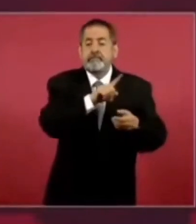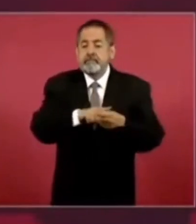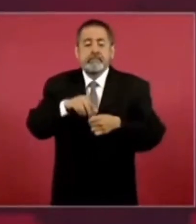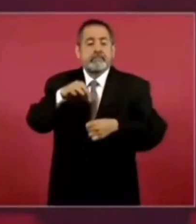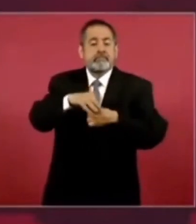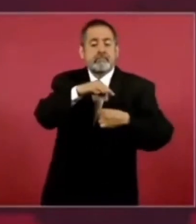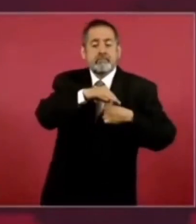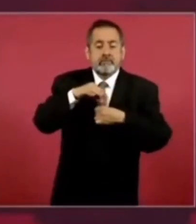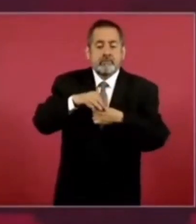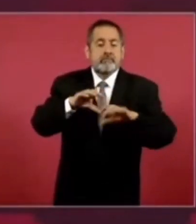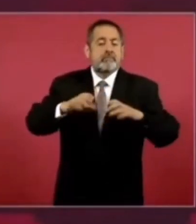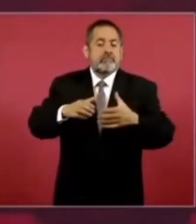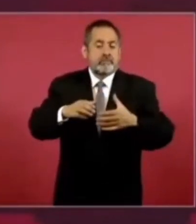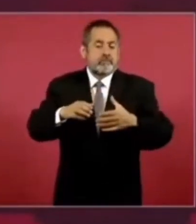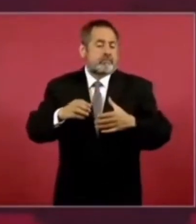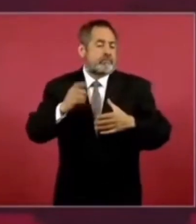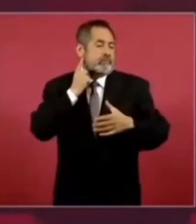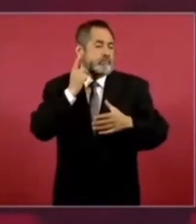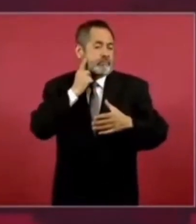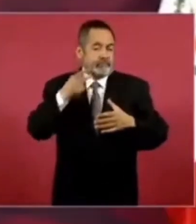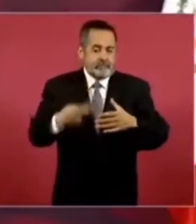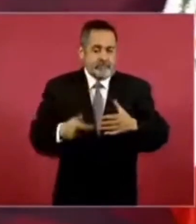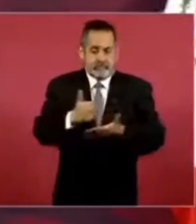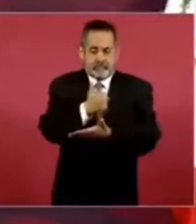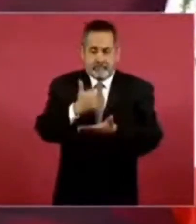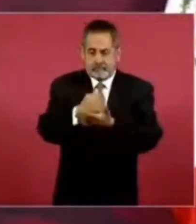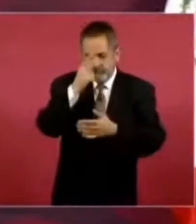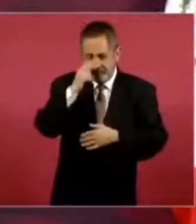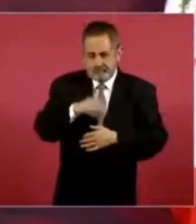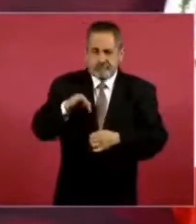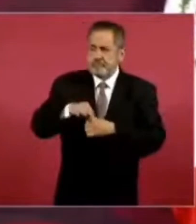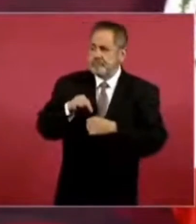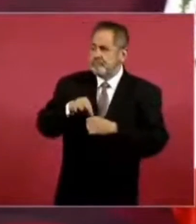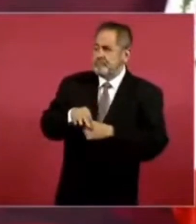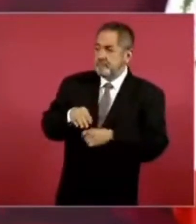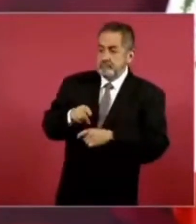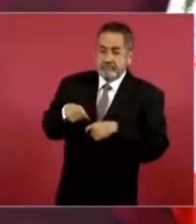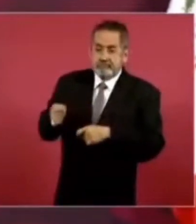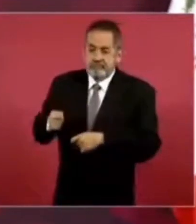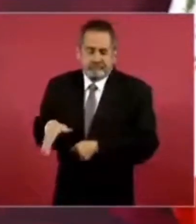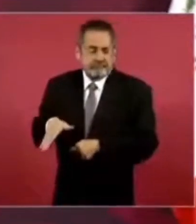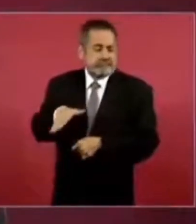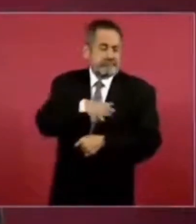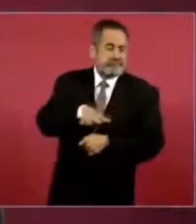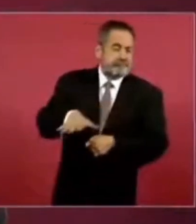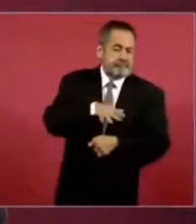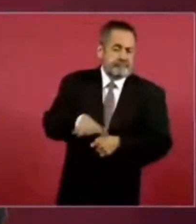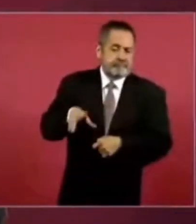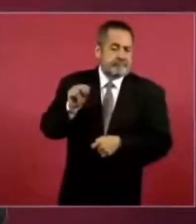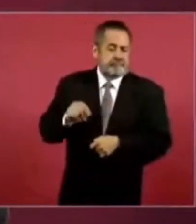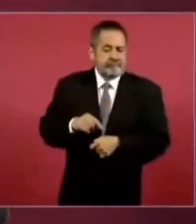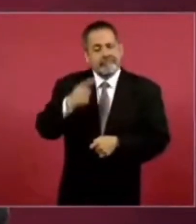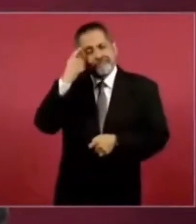votos pues impide igual que se tenga mayoría